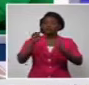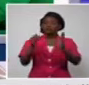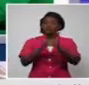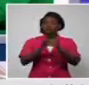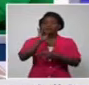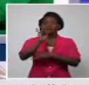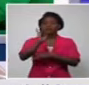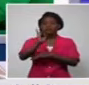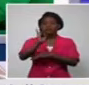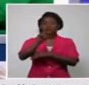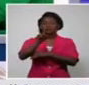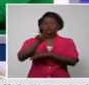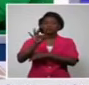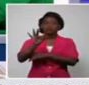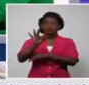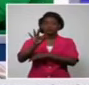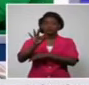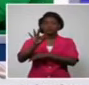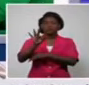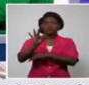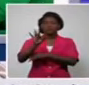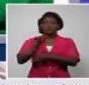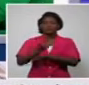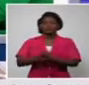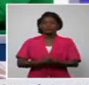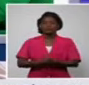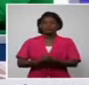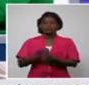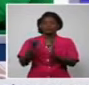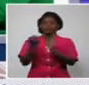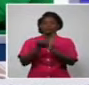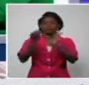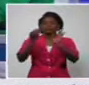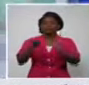18.718 muestras para el diagnóstico, se confirmaron